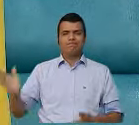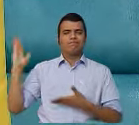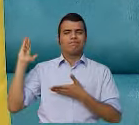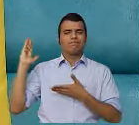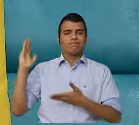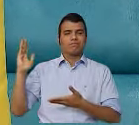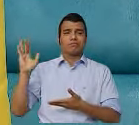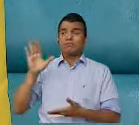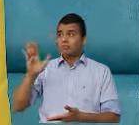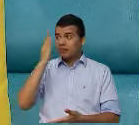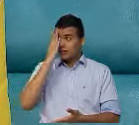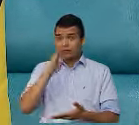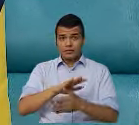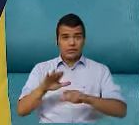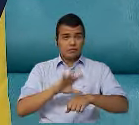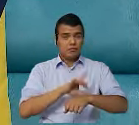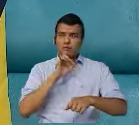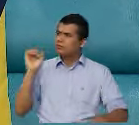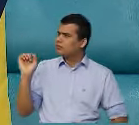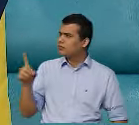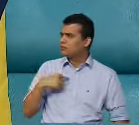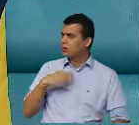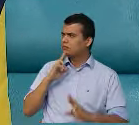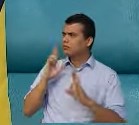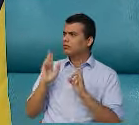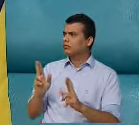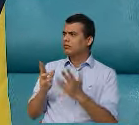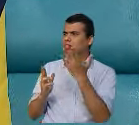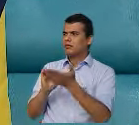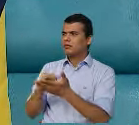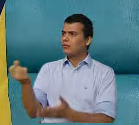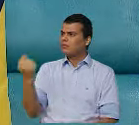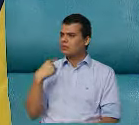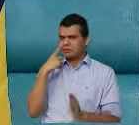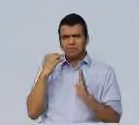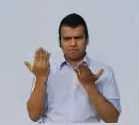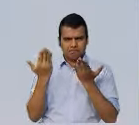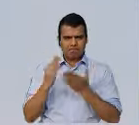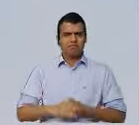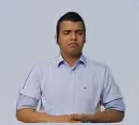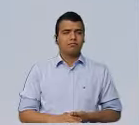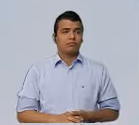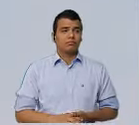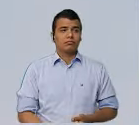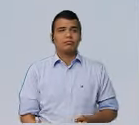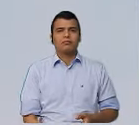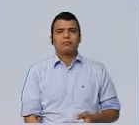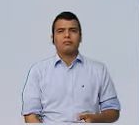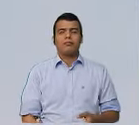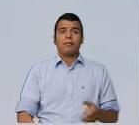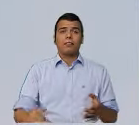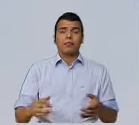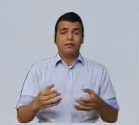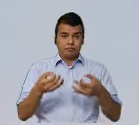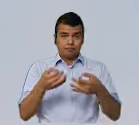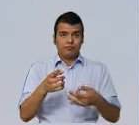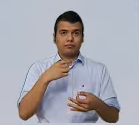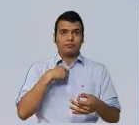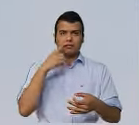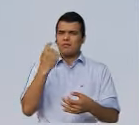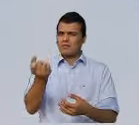5-18-40-98-524-35-36. Ahora sí, doctora Marcela, contestémosle la inquietud a María Cristina. Bueno, María Cristina, en cuanto a